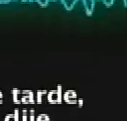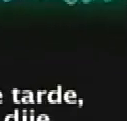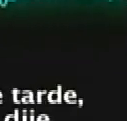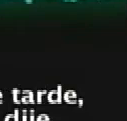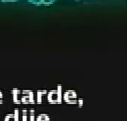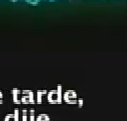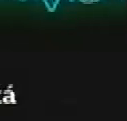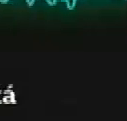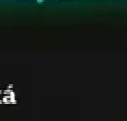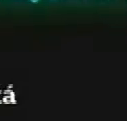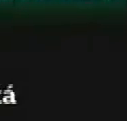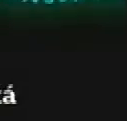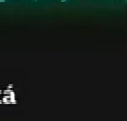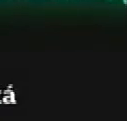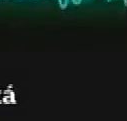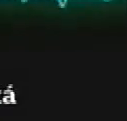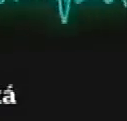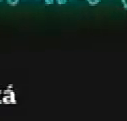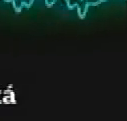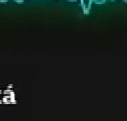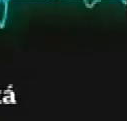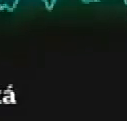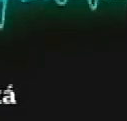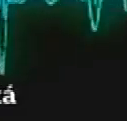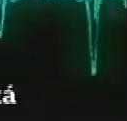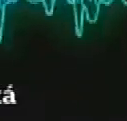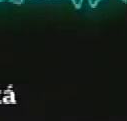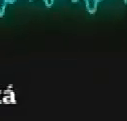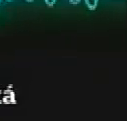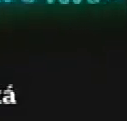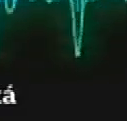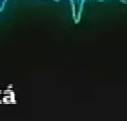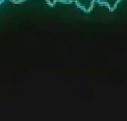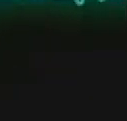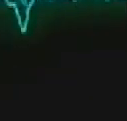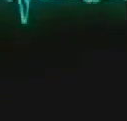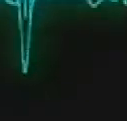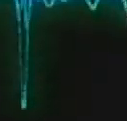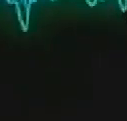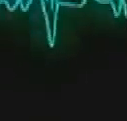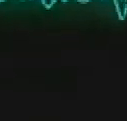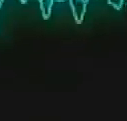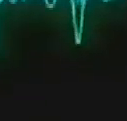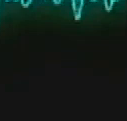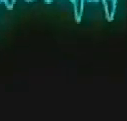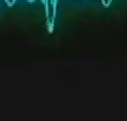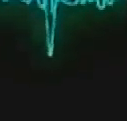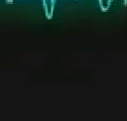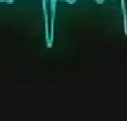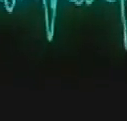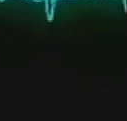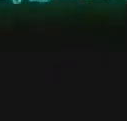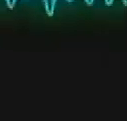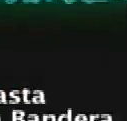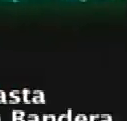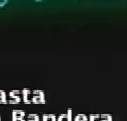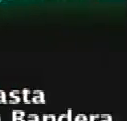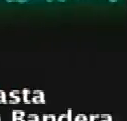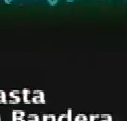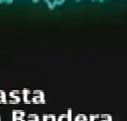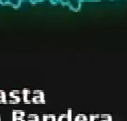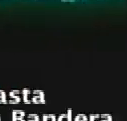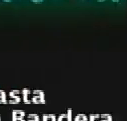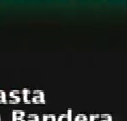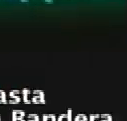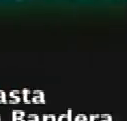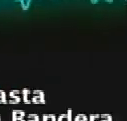que no sé qué más, qué tal. Yo le dije al tipo que a las 5:30 y estaba apurado. Creo que va a tocar que